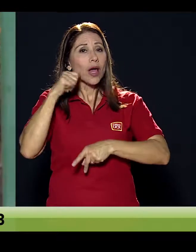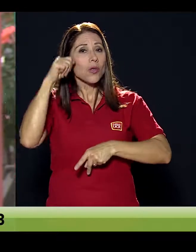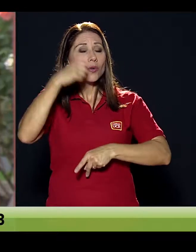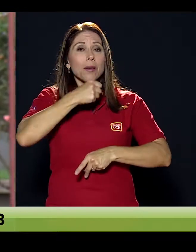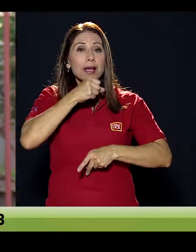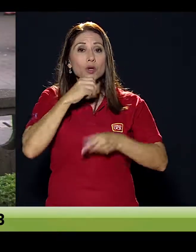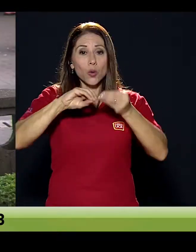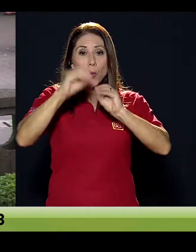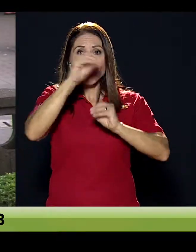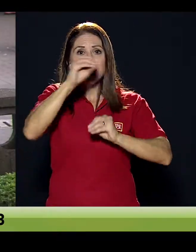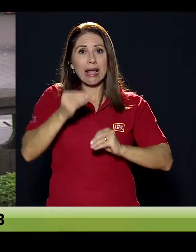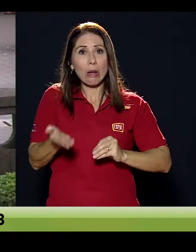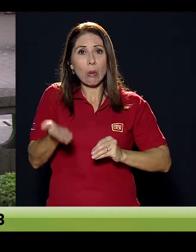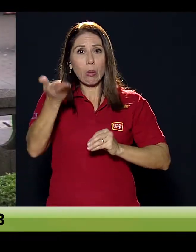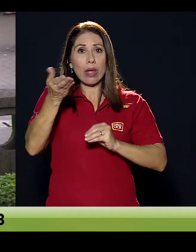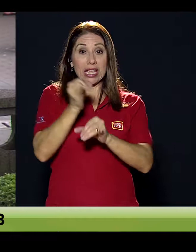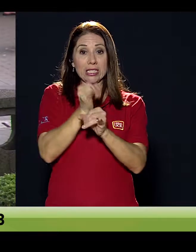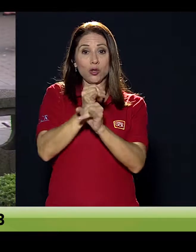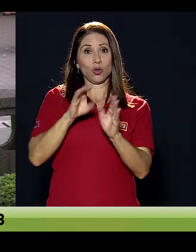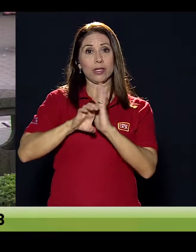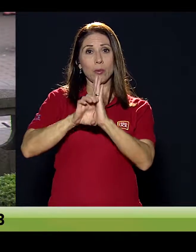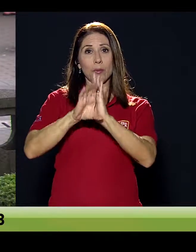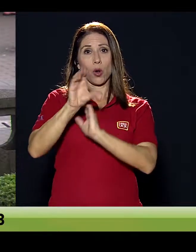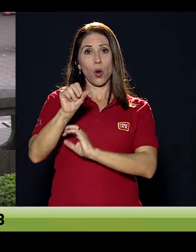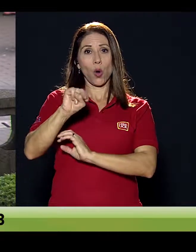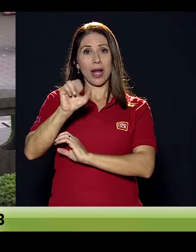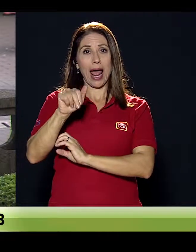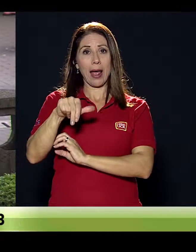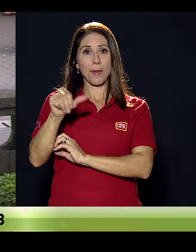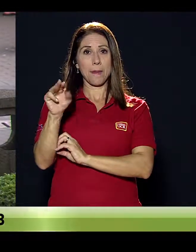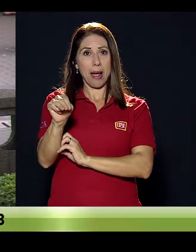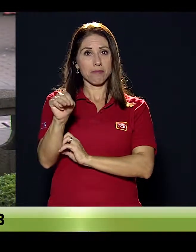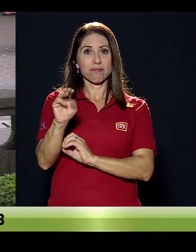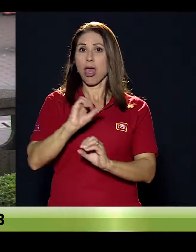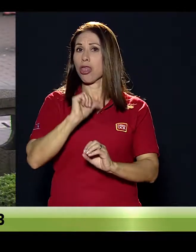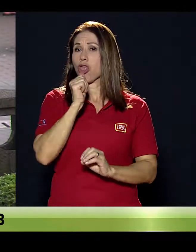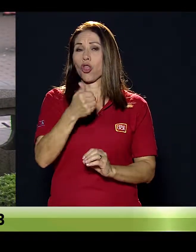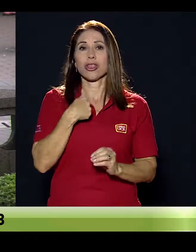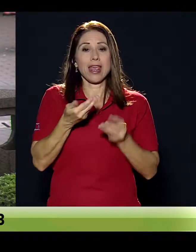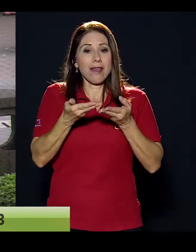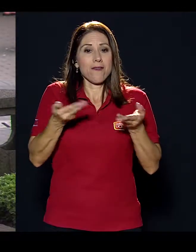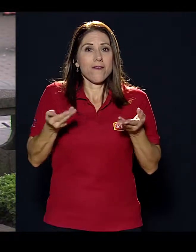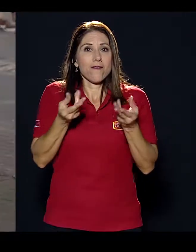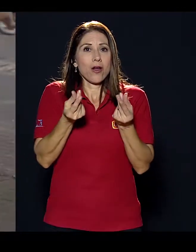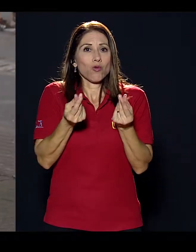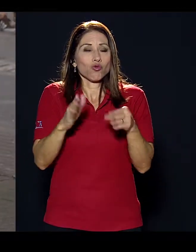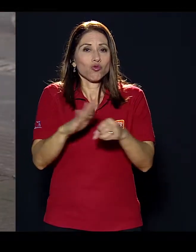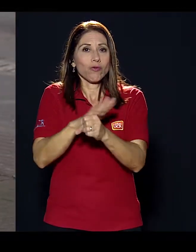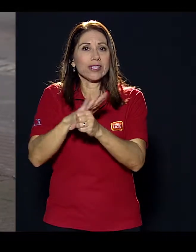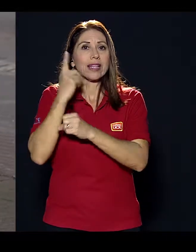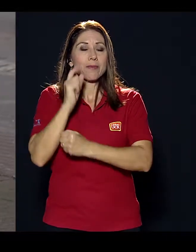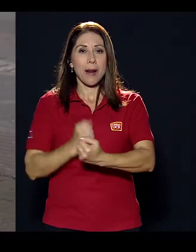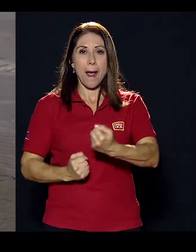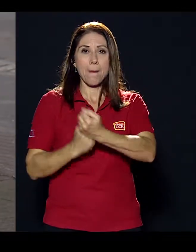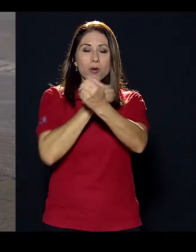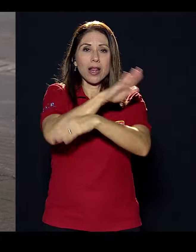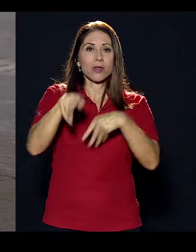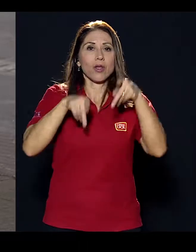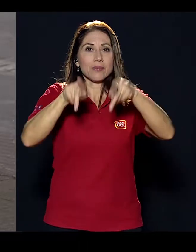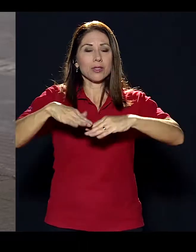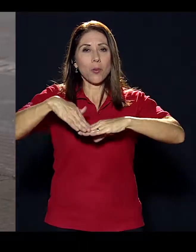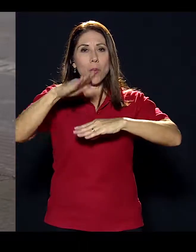adulta mayor va en crecimiento, instituciones como CONAPAM no cuentan con los recursos suficientes para dar apoyo al sector